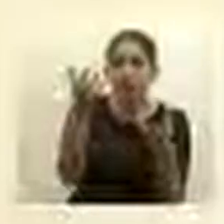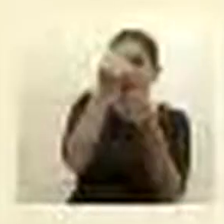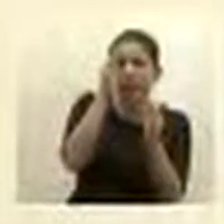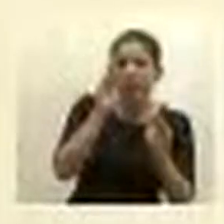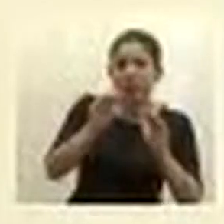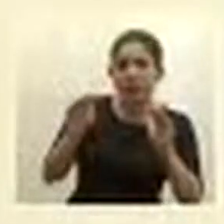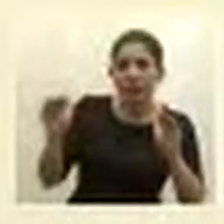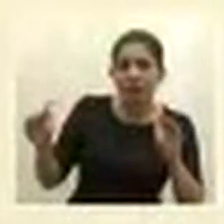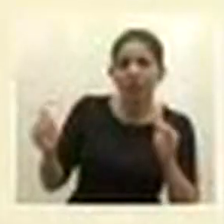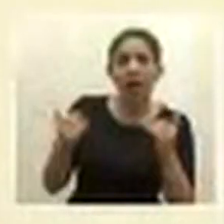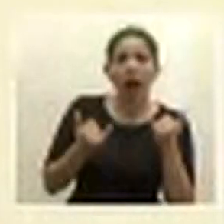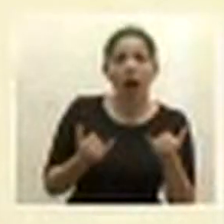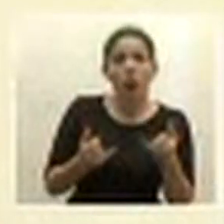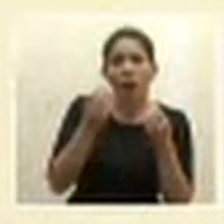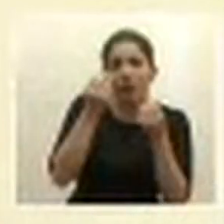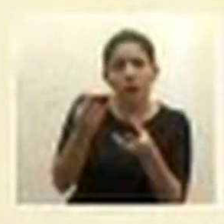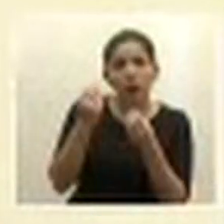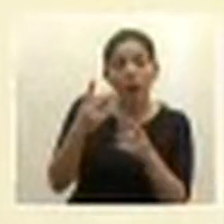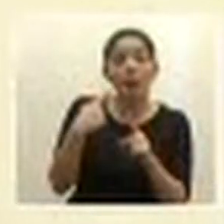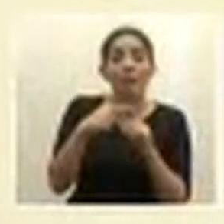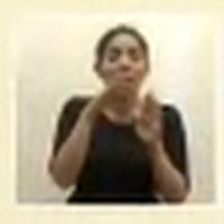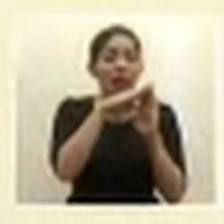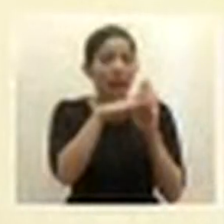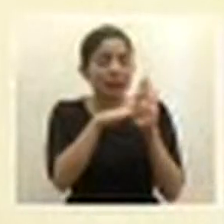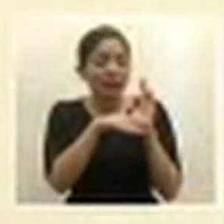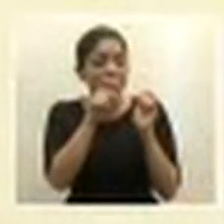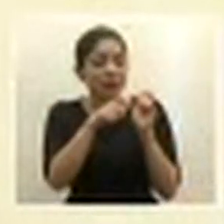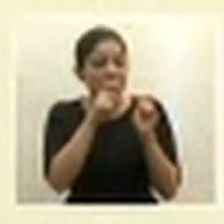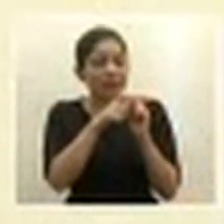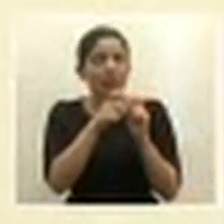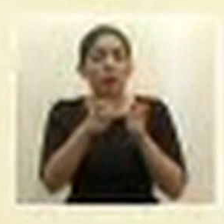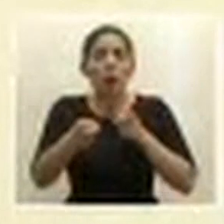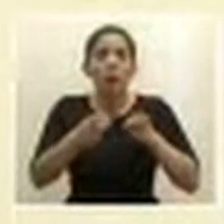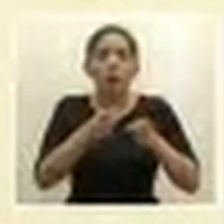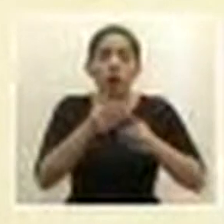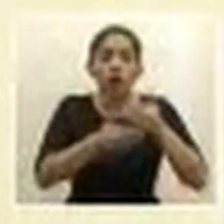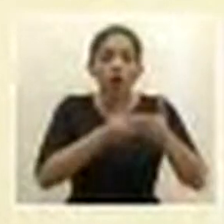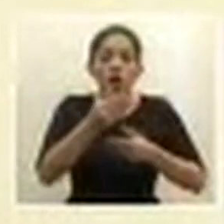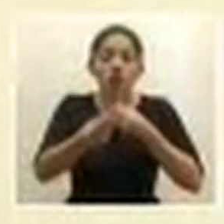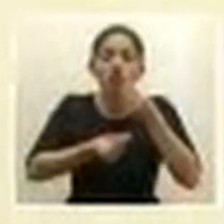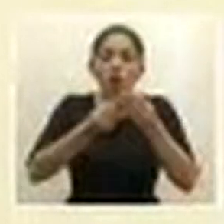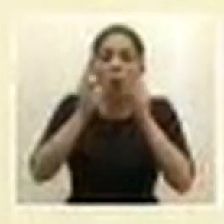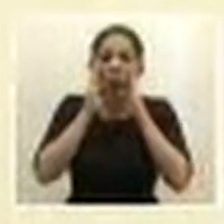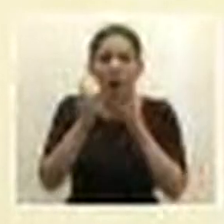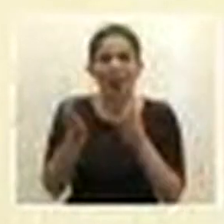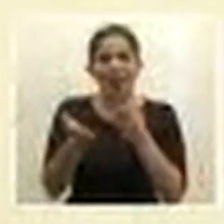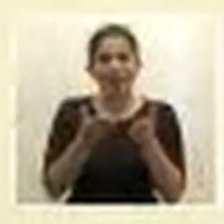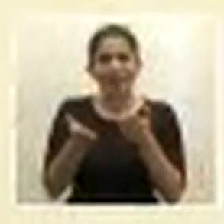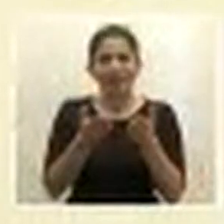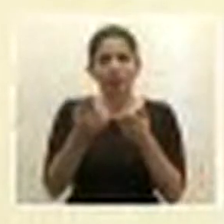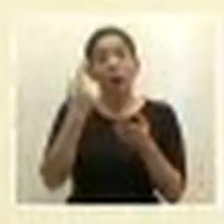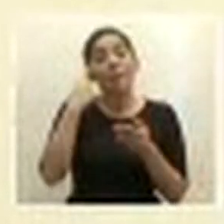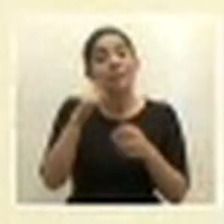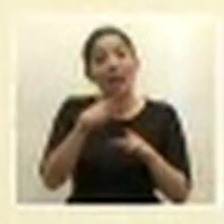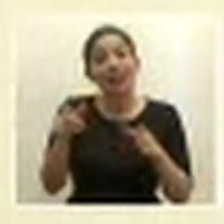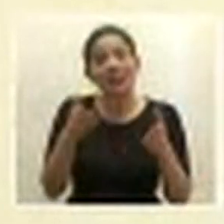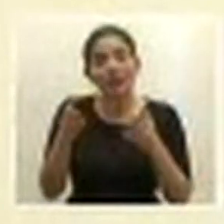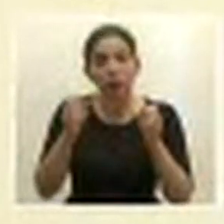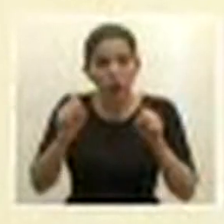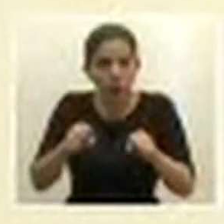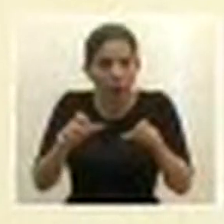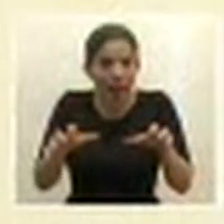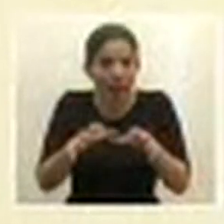lineamientos generales e incorporando también en los lineamientos específicos y los protocolos que se manejan para la continuidad de los servicios o la reactivación de los